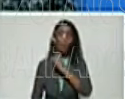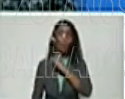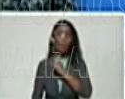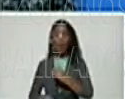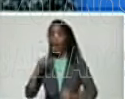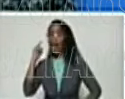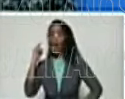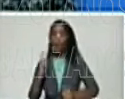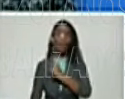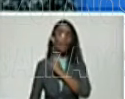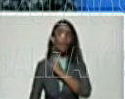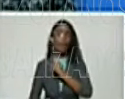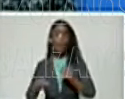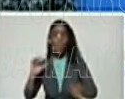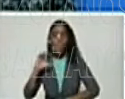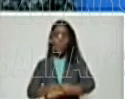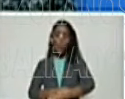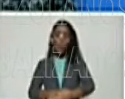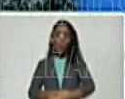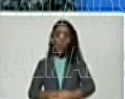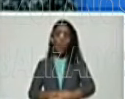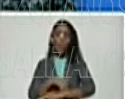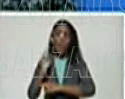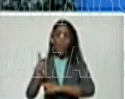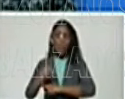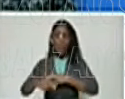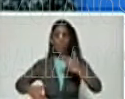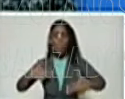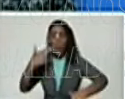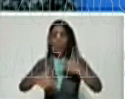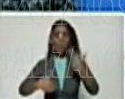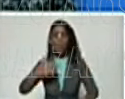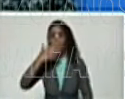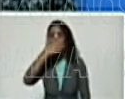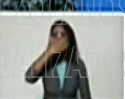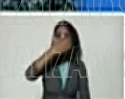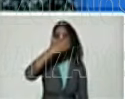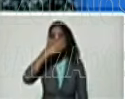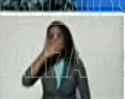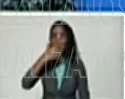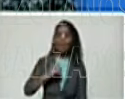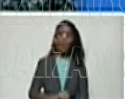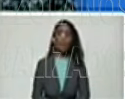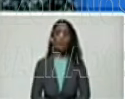al último de esos delincuentes terroristas,